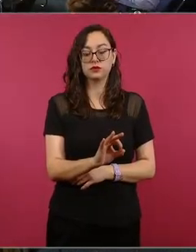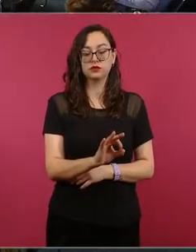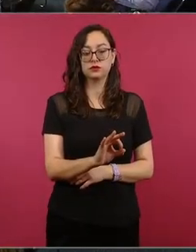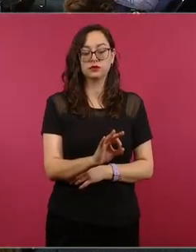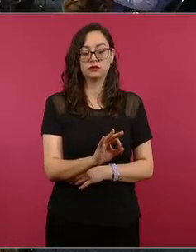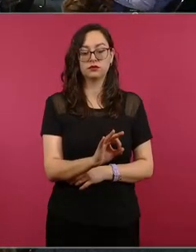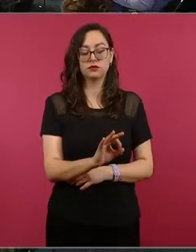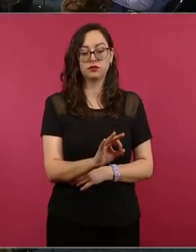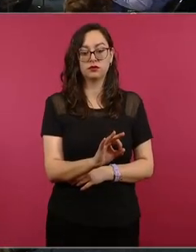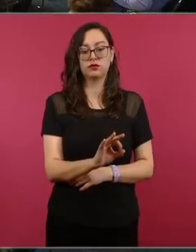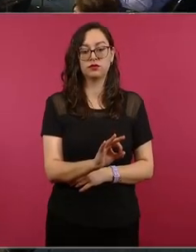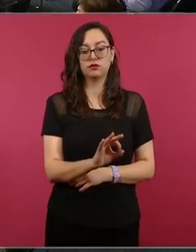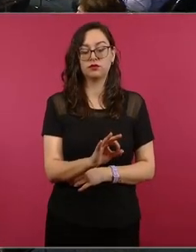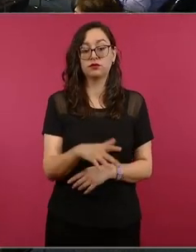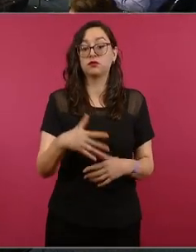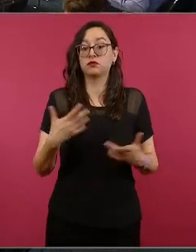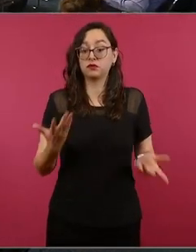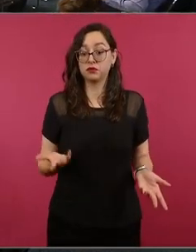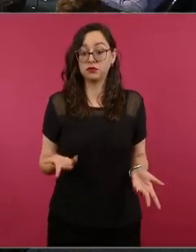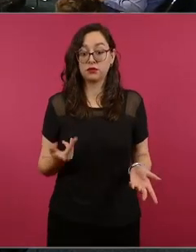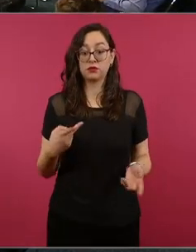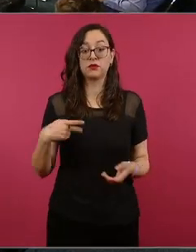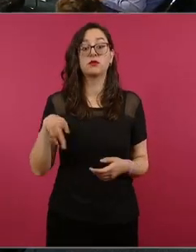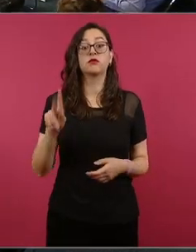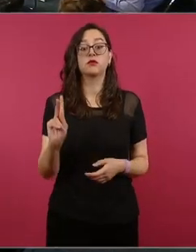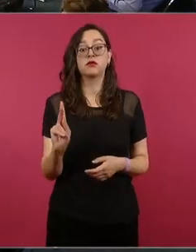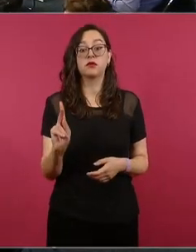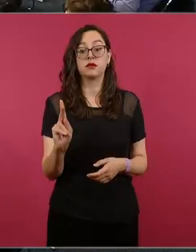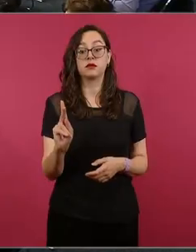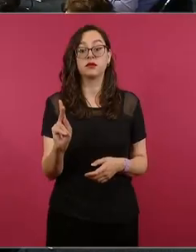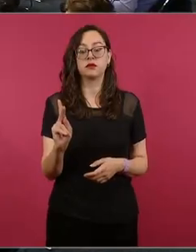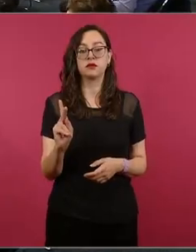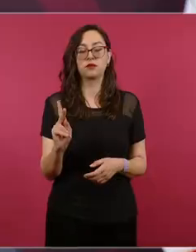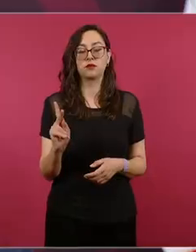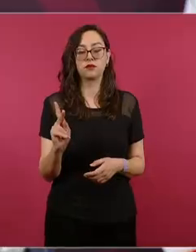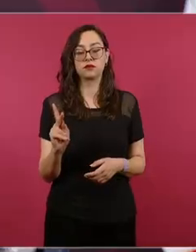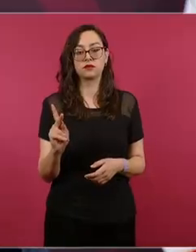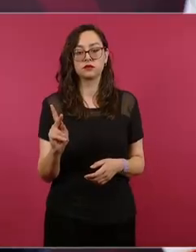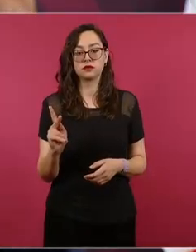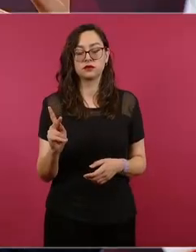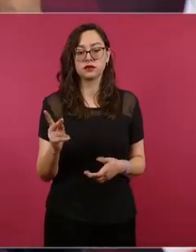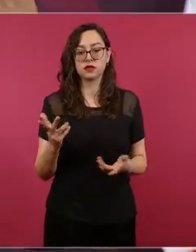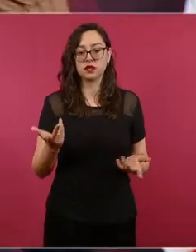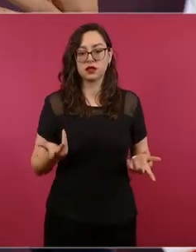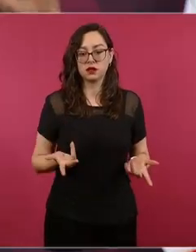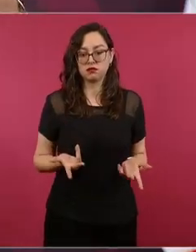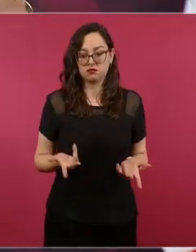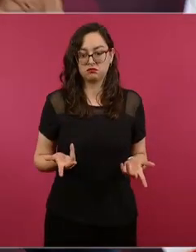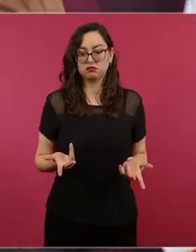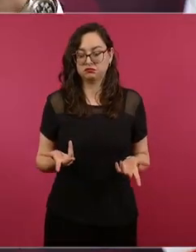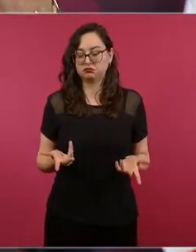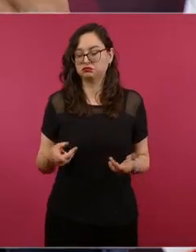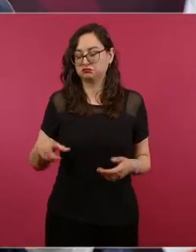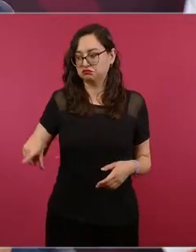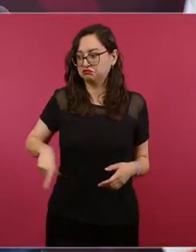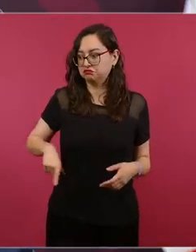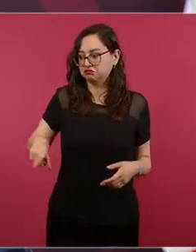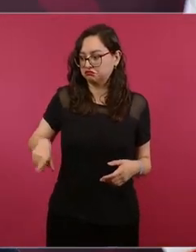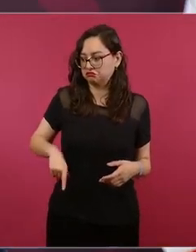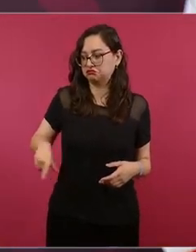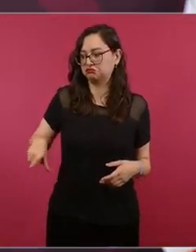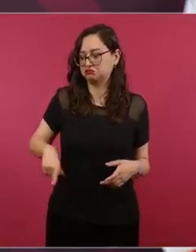Pero ya estando nosotros en el gobierno, viene esta